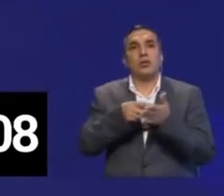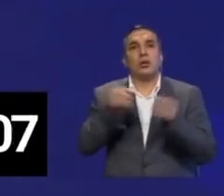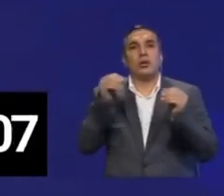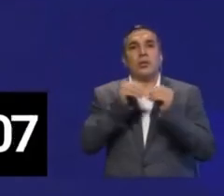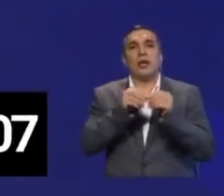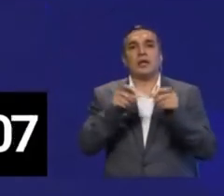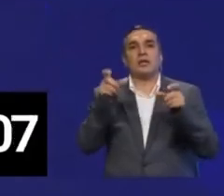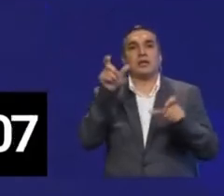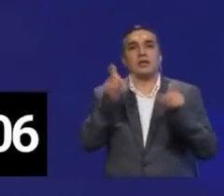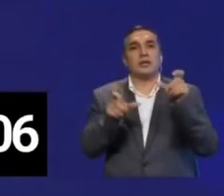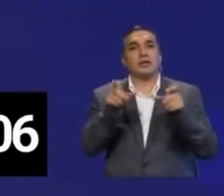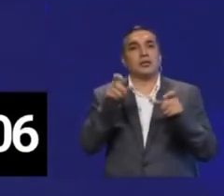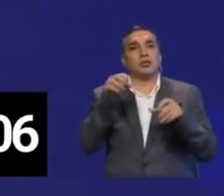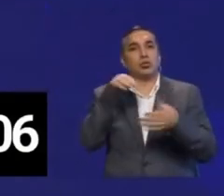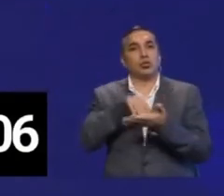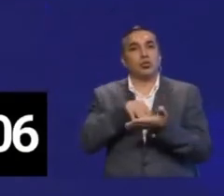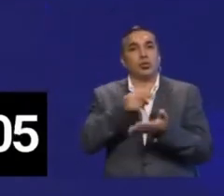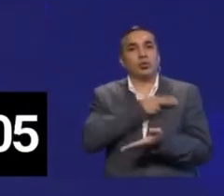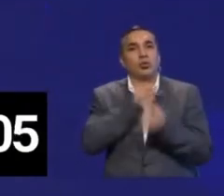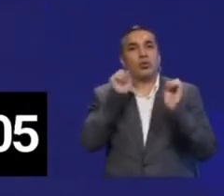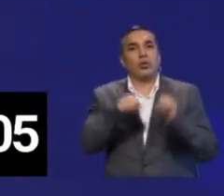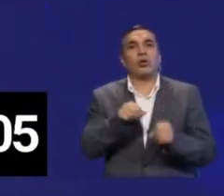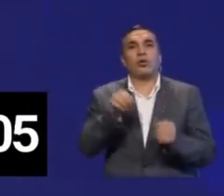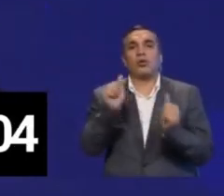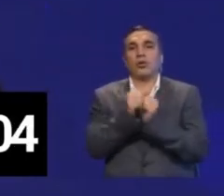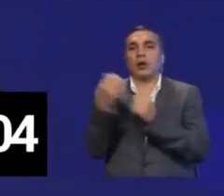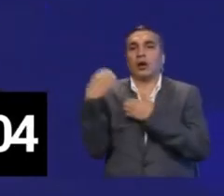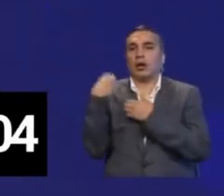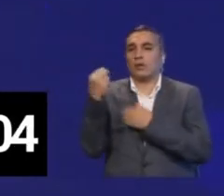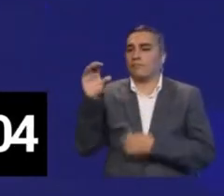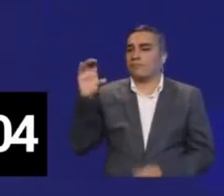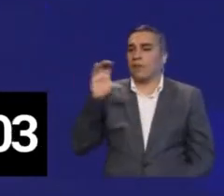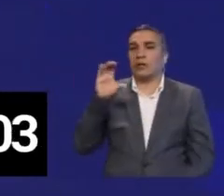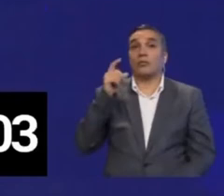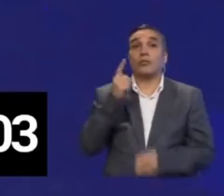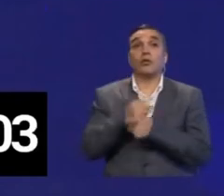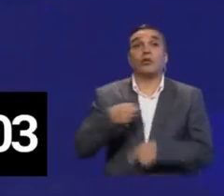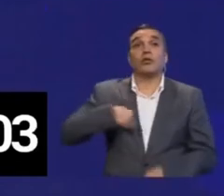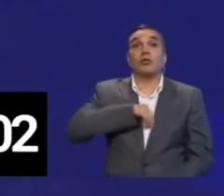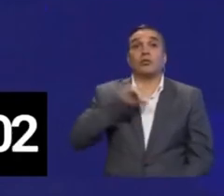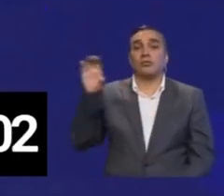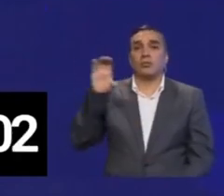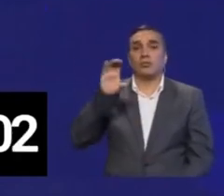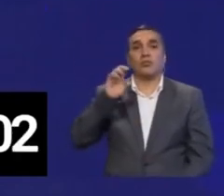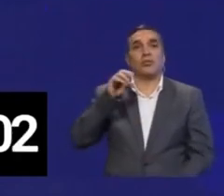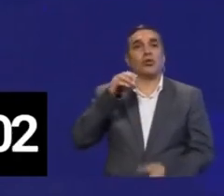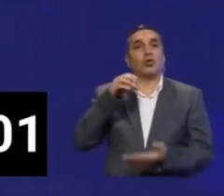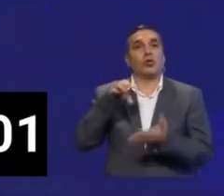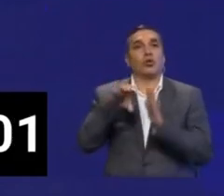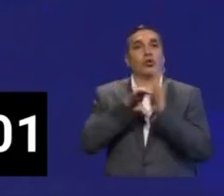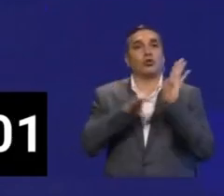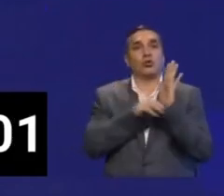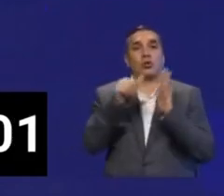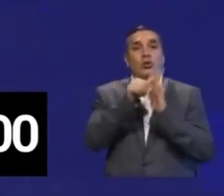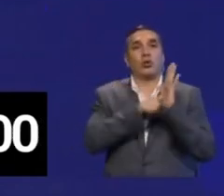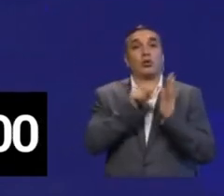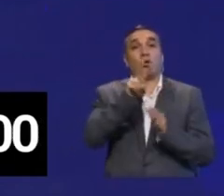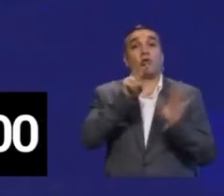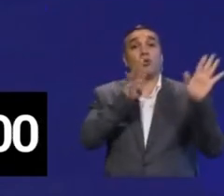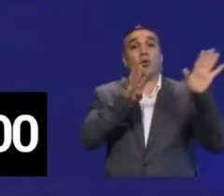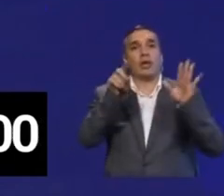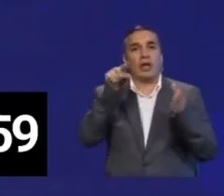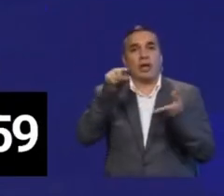en la universidad pública, con la garantía de los recursos. Para eso proponemos una enmienda constitucional al artículo 299